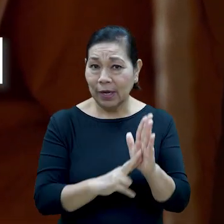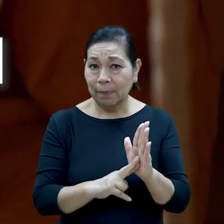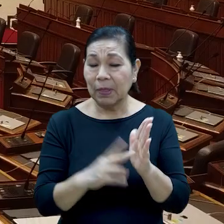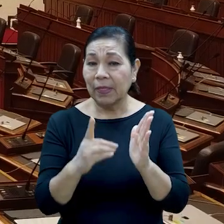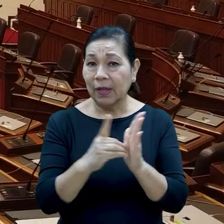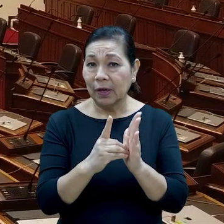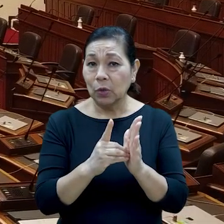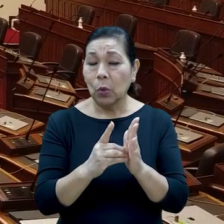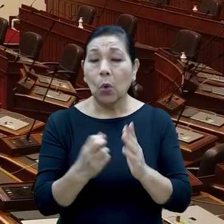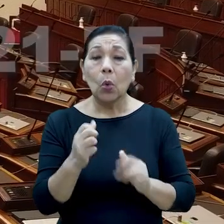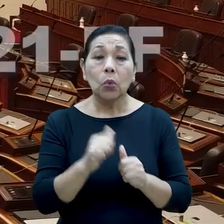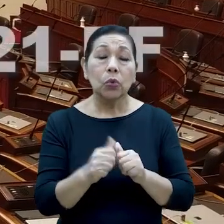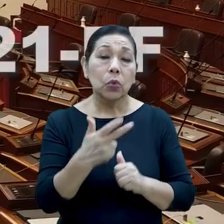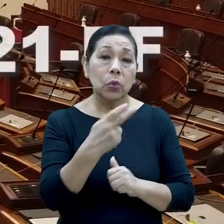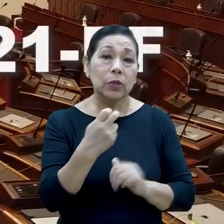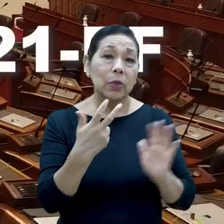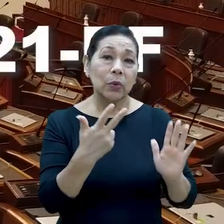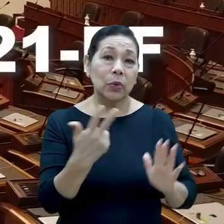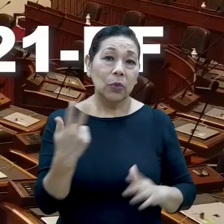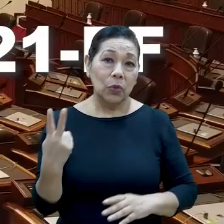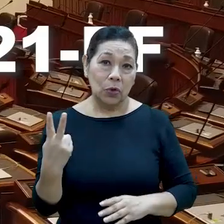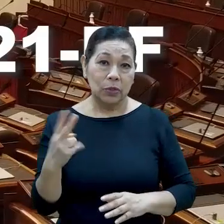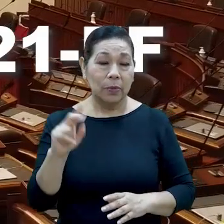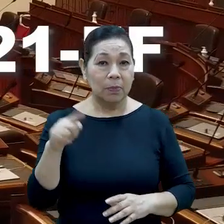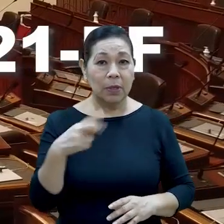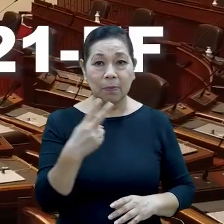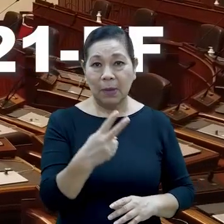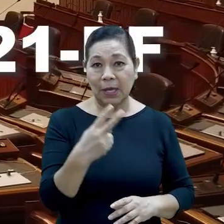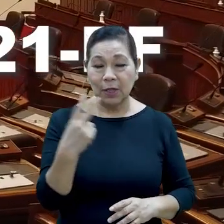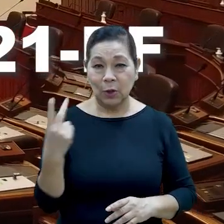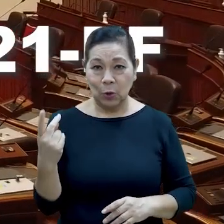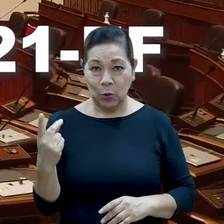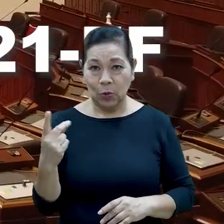reglamento, el Decreto Supremo número